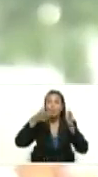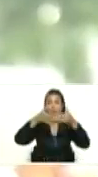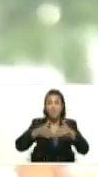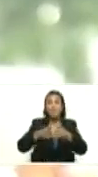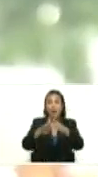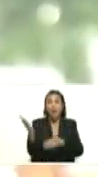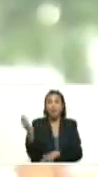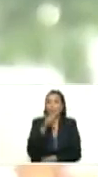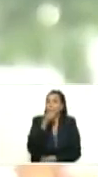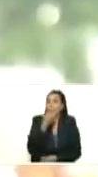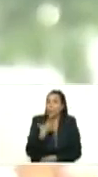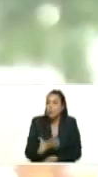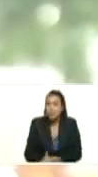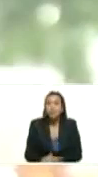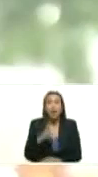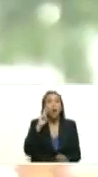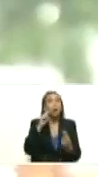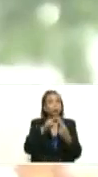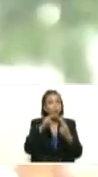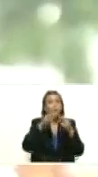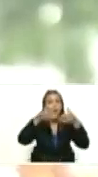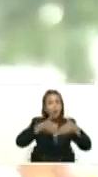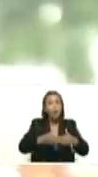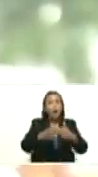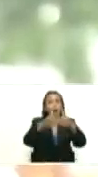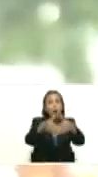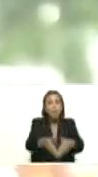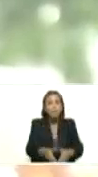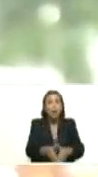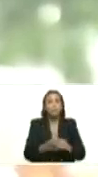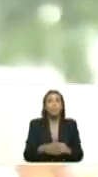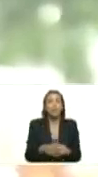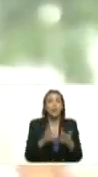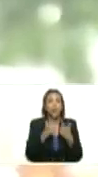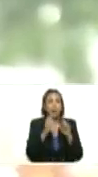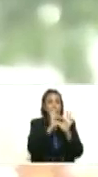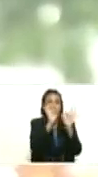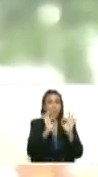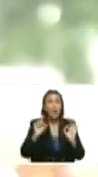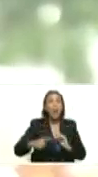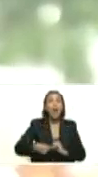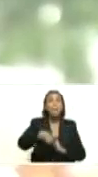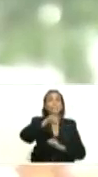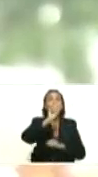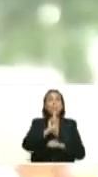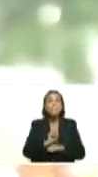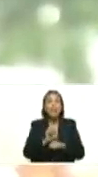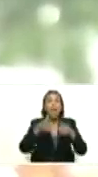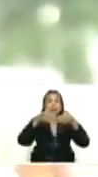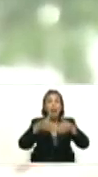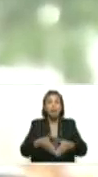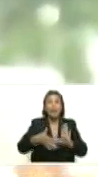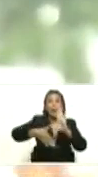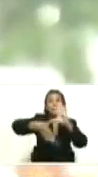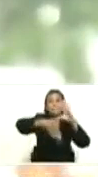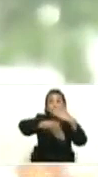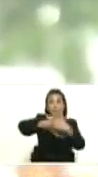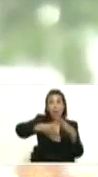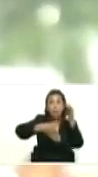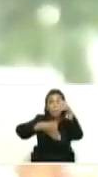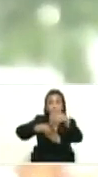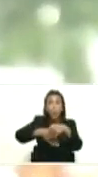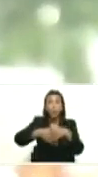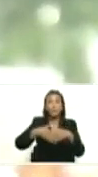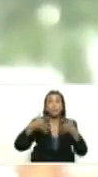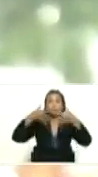a que vengan a conocer esta nave. Es una nave libertaria, la primera libertaria de América, que